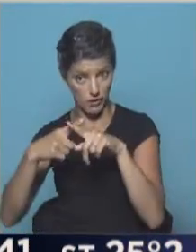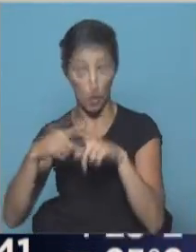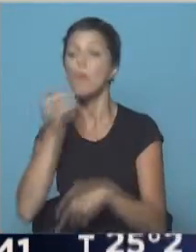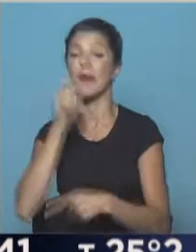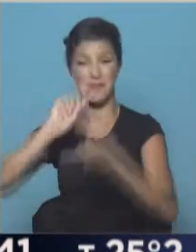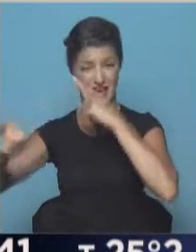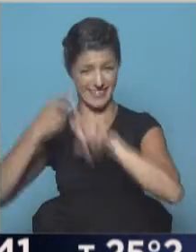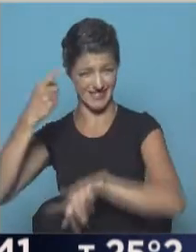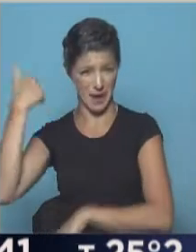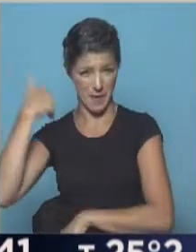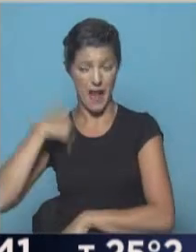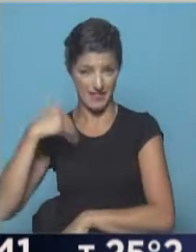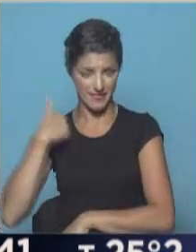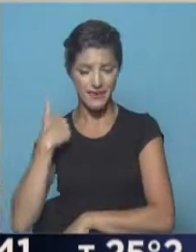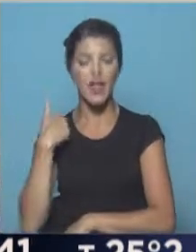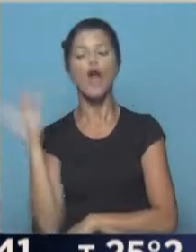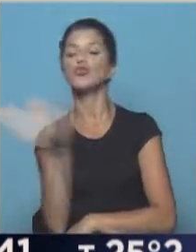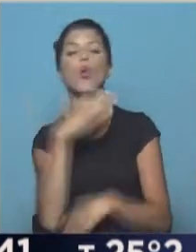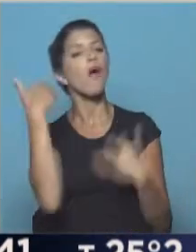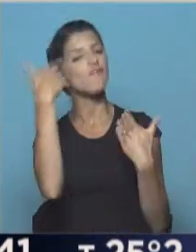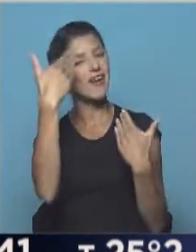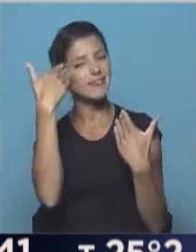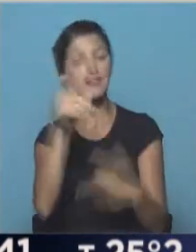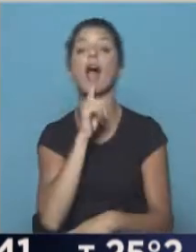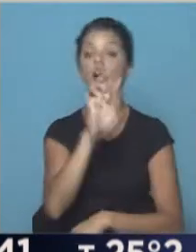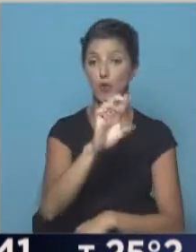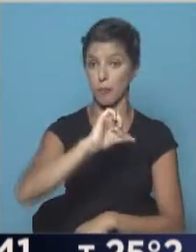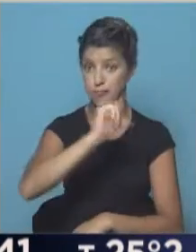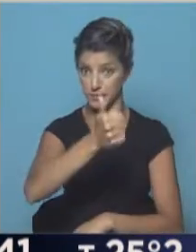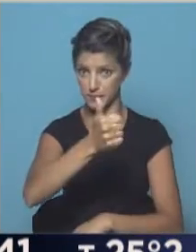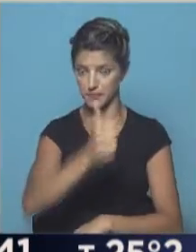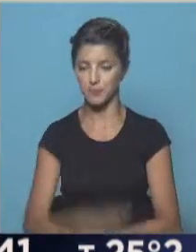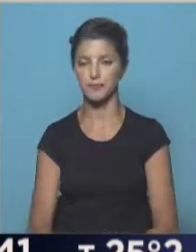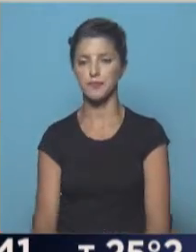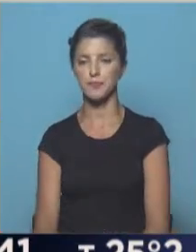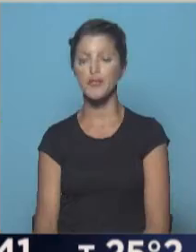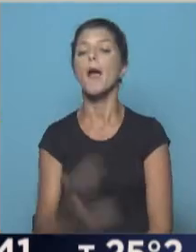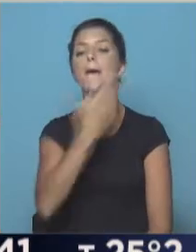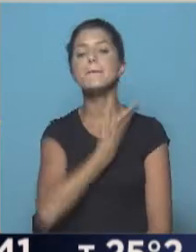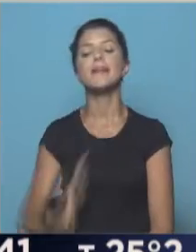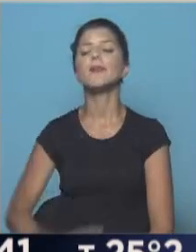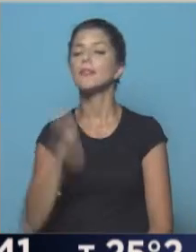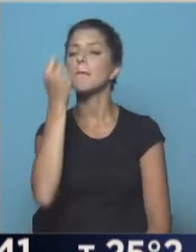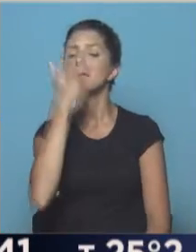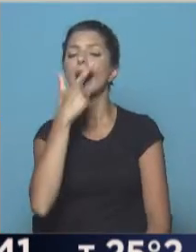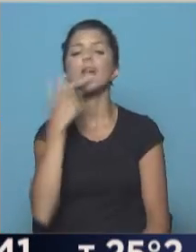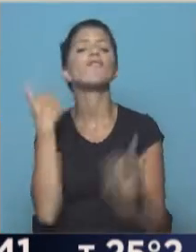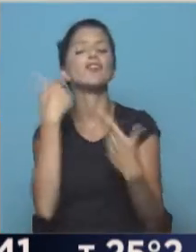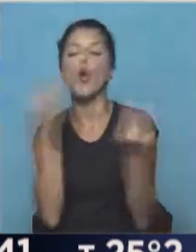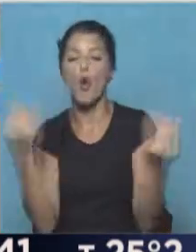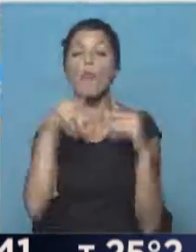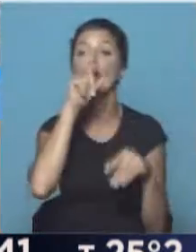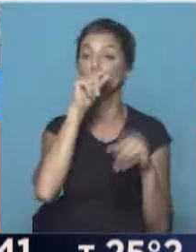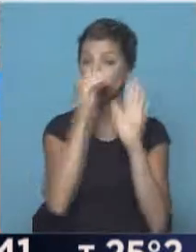Malcorra, felicitaron a Donald Trump por el triunfo electoral. Concretamente, Macri lo hizo vía Twitter e instó al